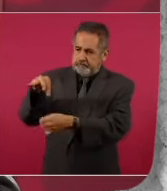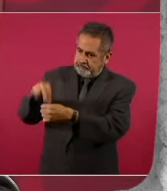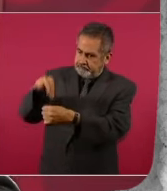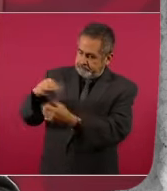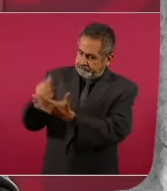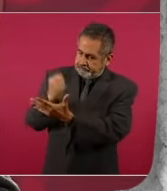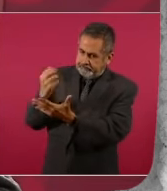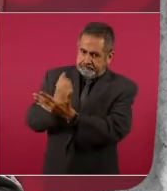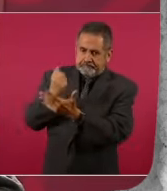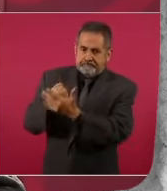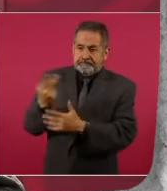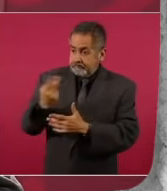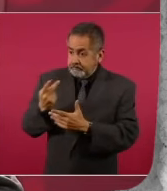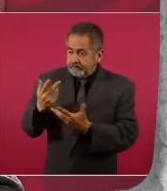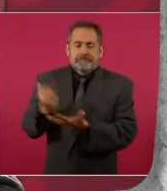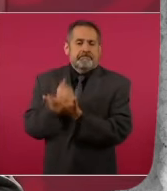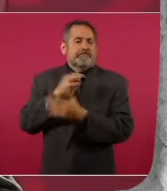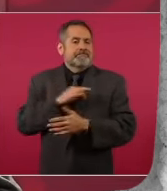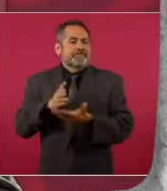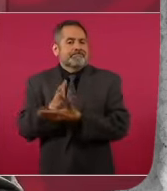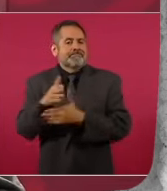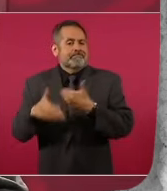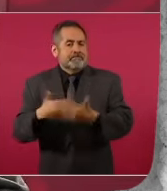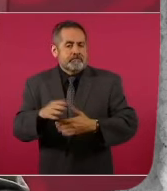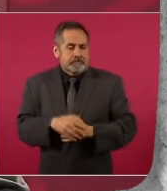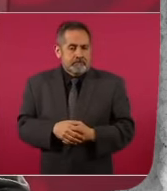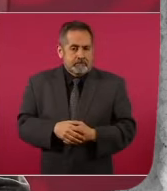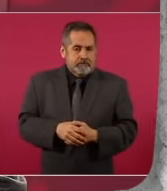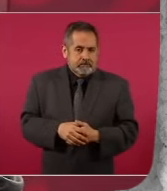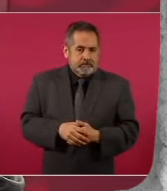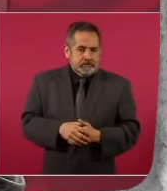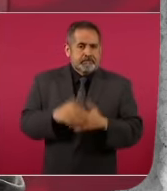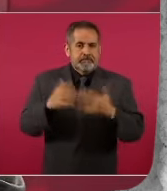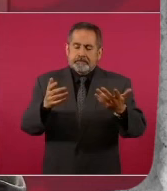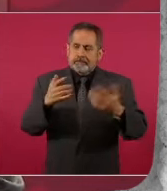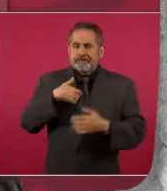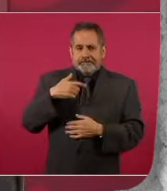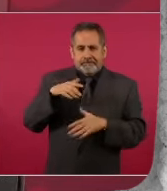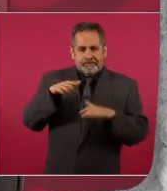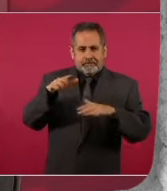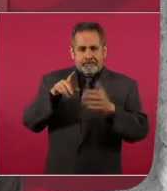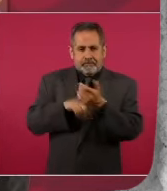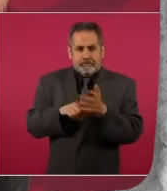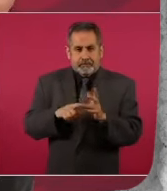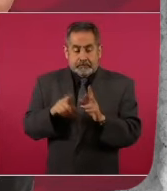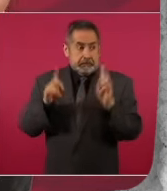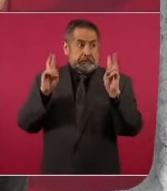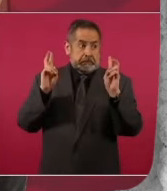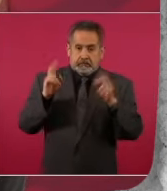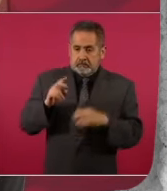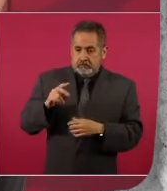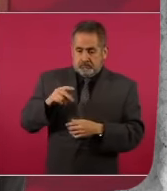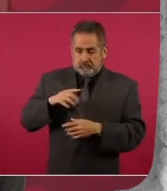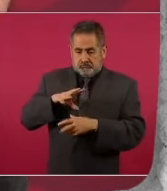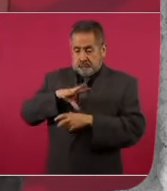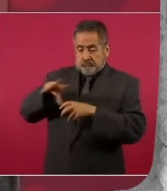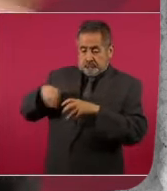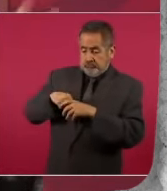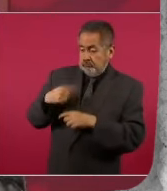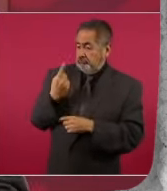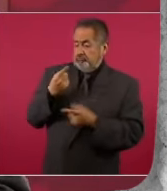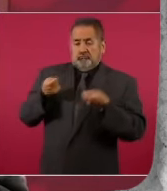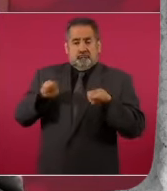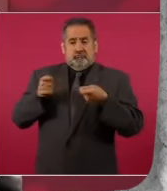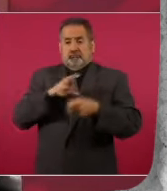Y acerca de el miedo del poder absoluto,